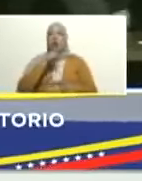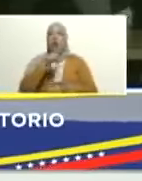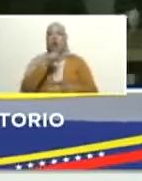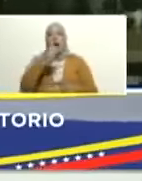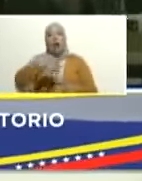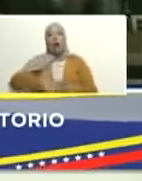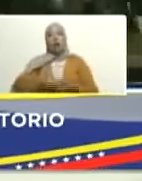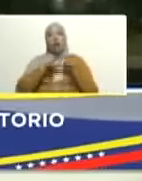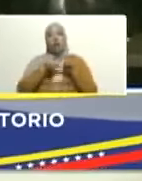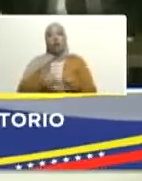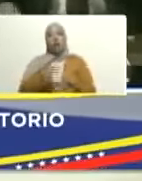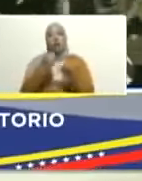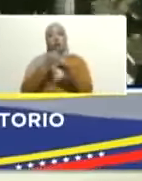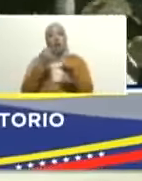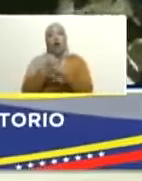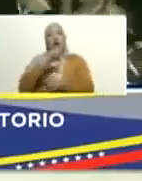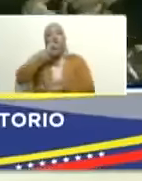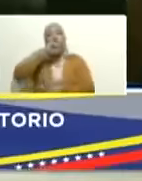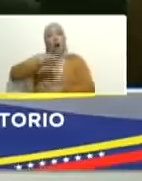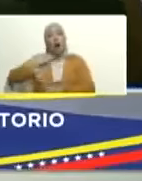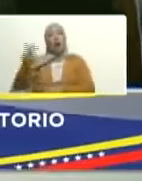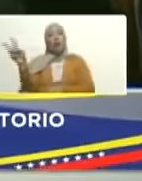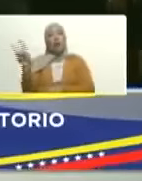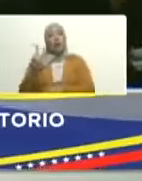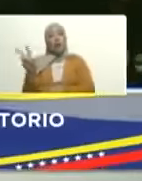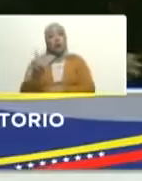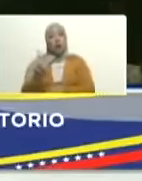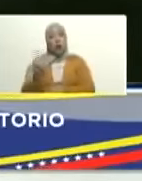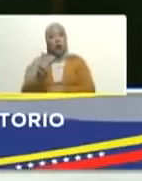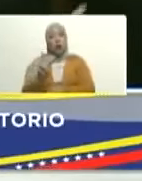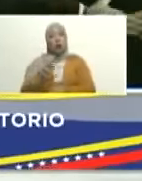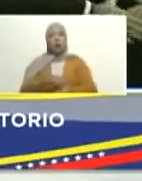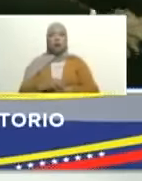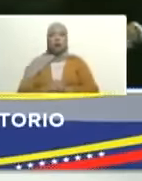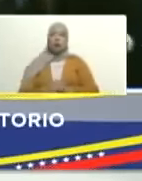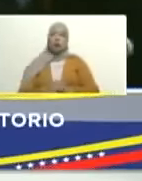han instalado y el odio en el país que habían instalado.